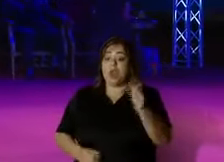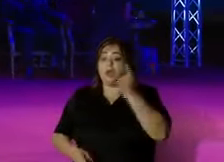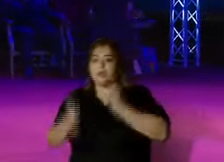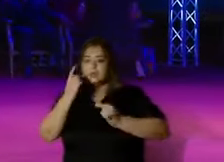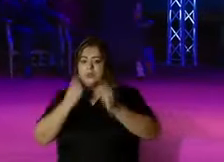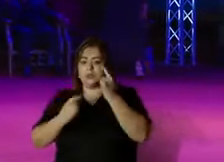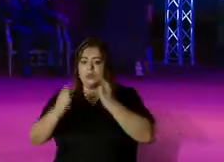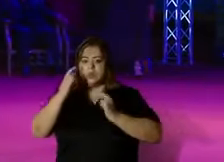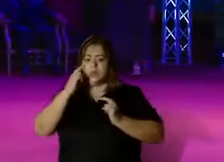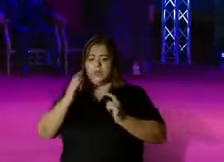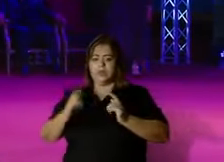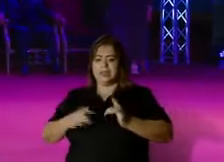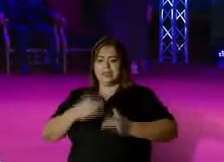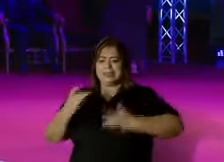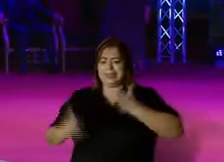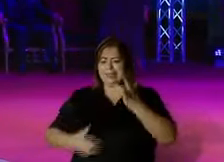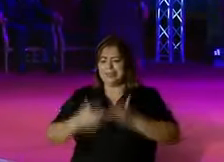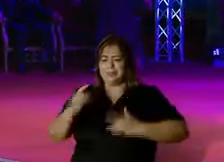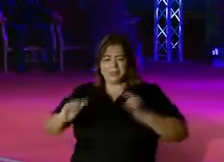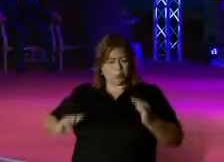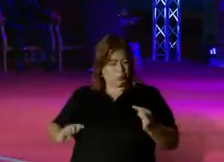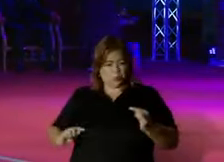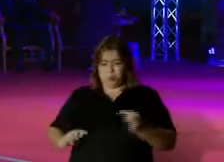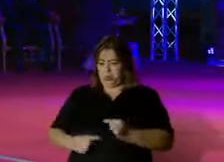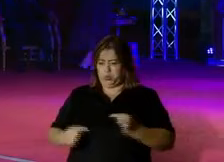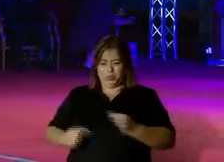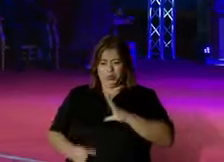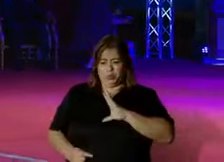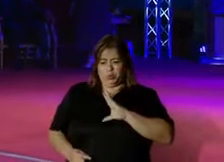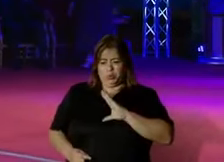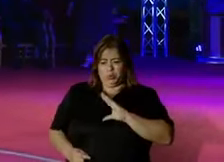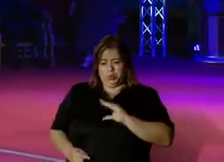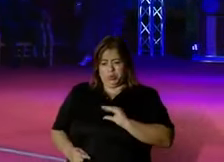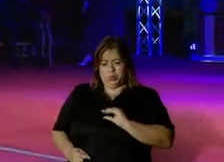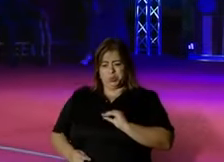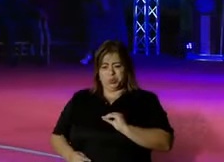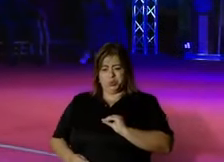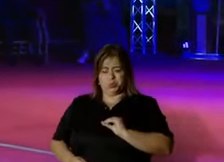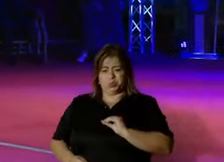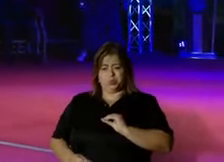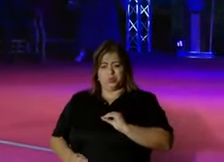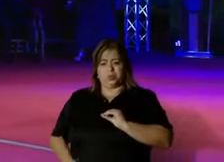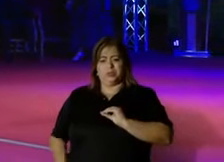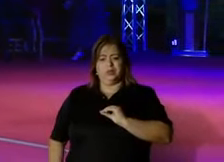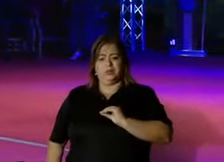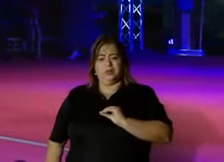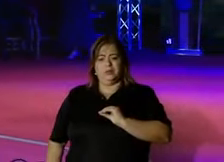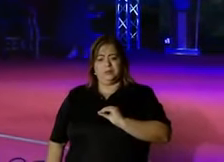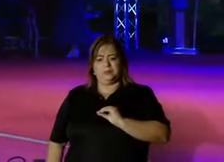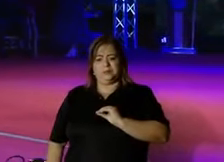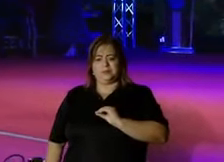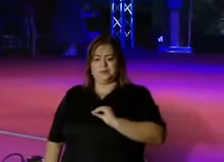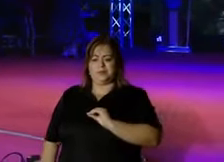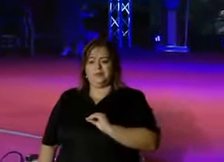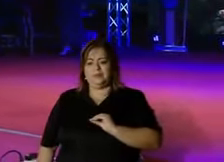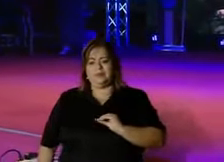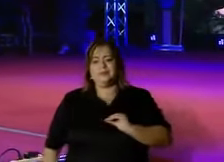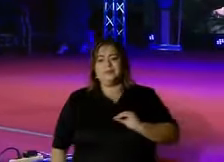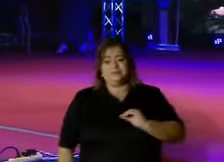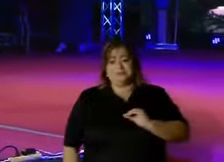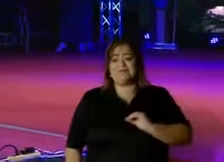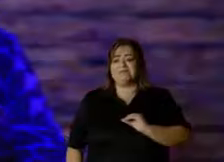he sentido el dolor de las heridas que dejó.